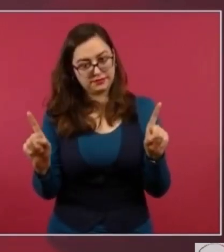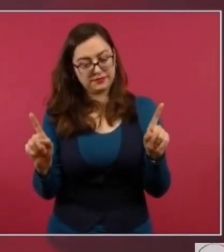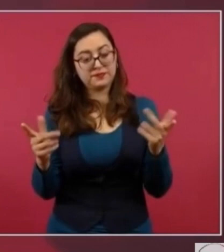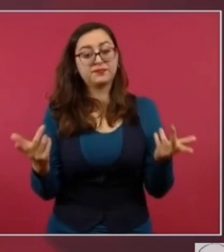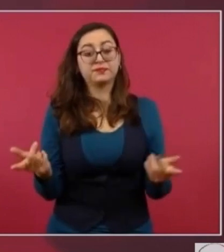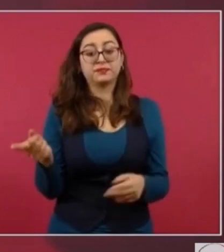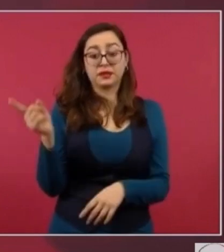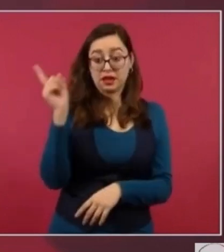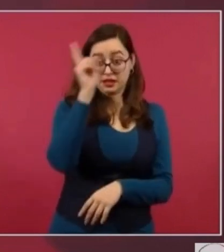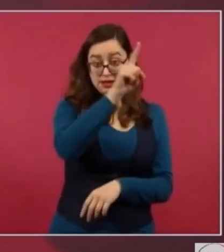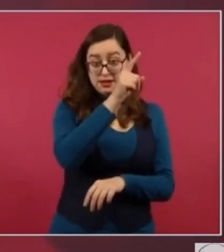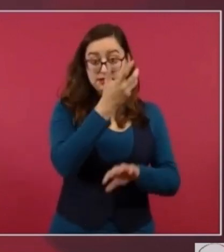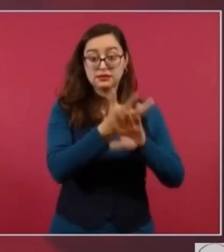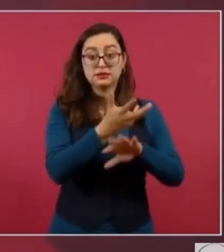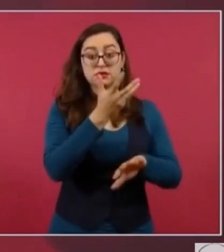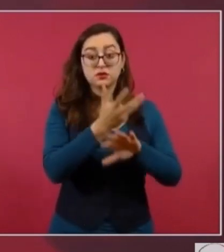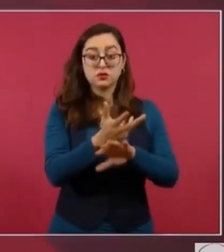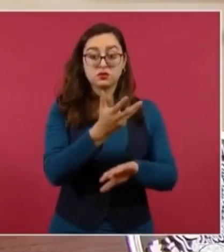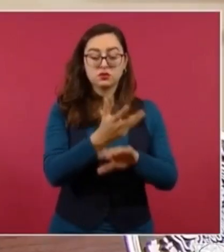impugnó,